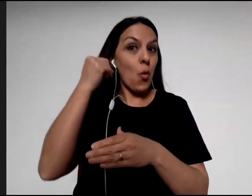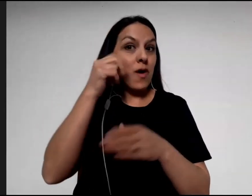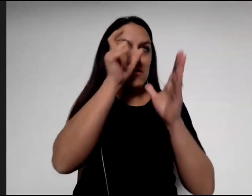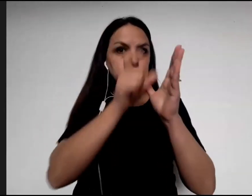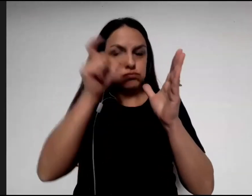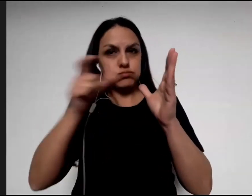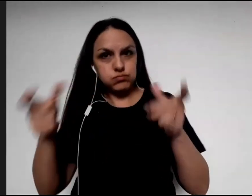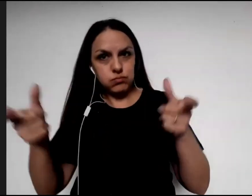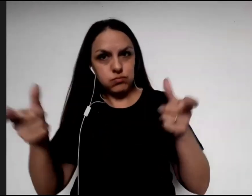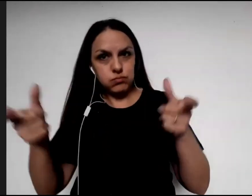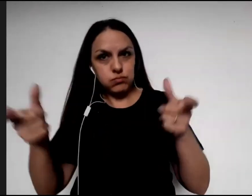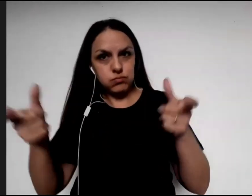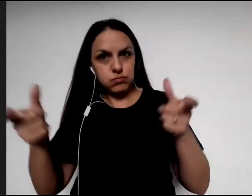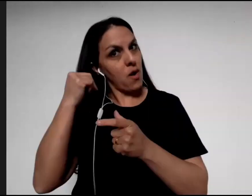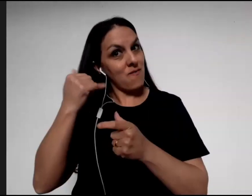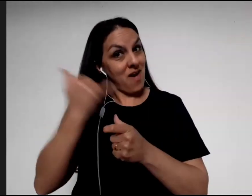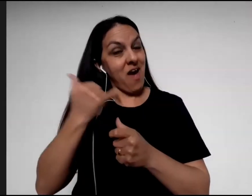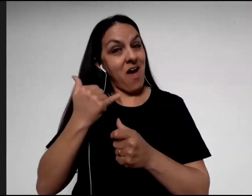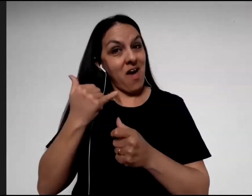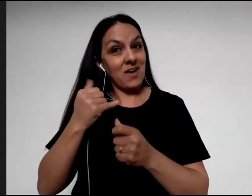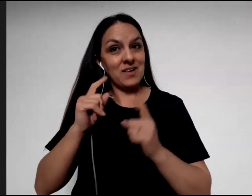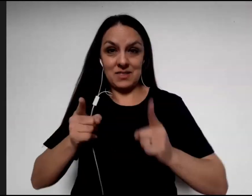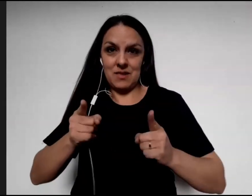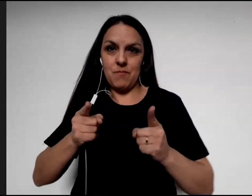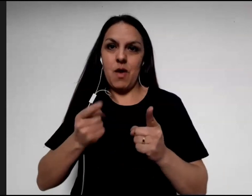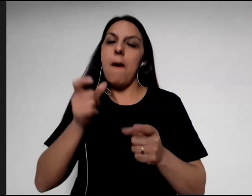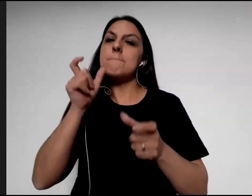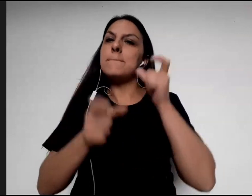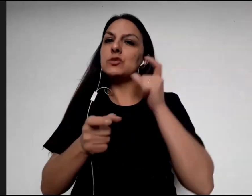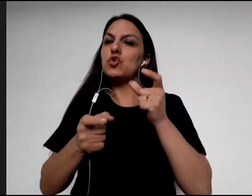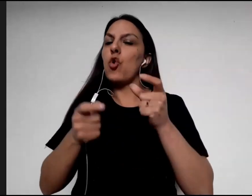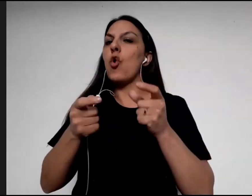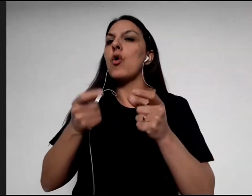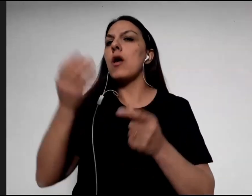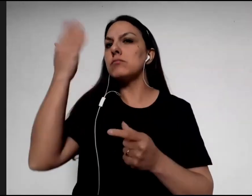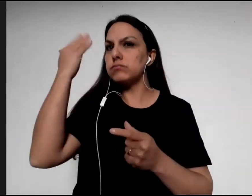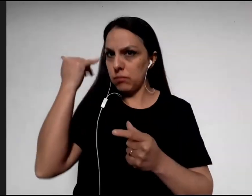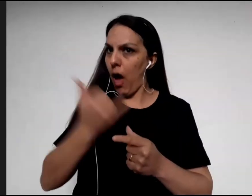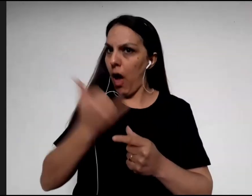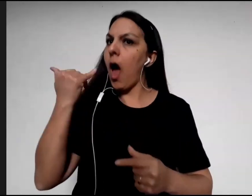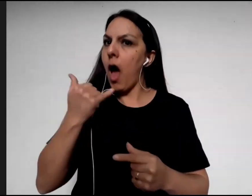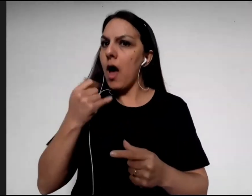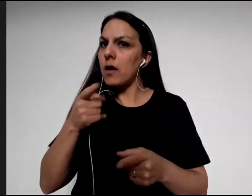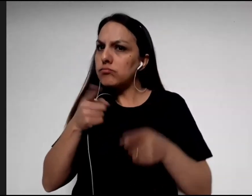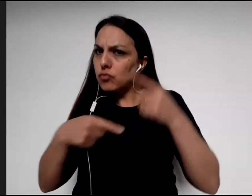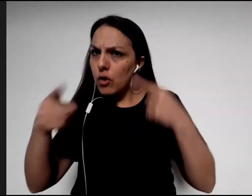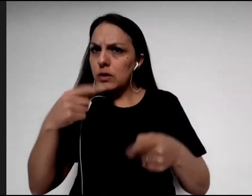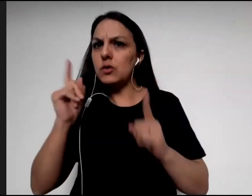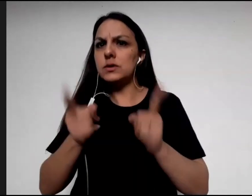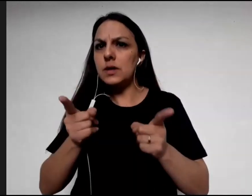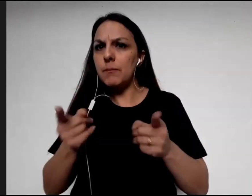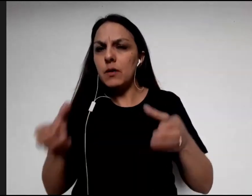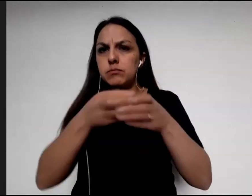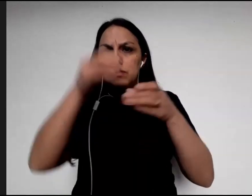los disertantes y moderadores, todos integrantes de la Comisión, integran los 20 colegios